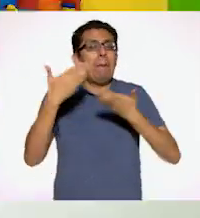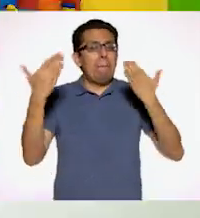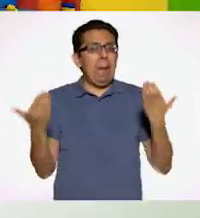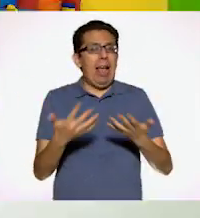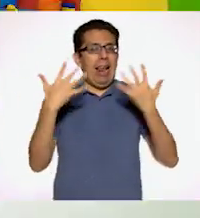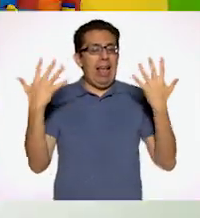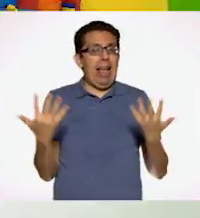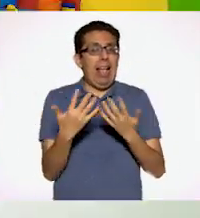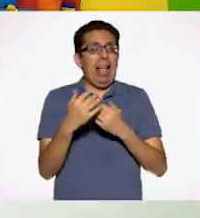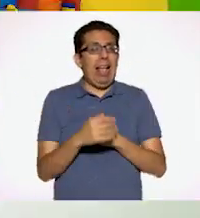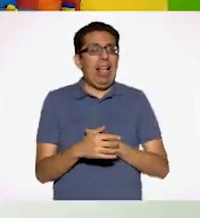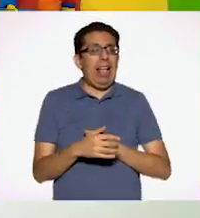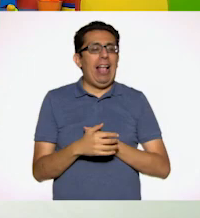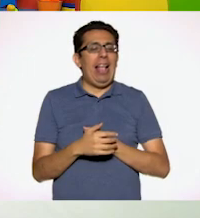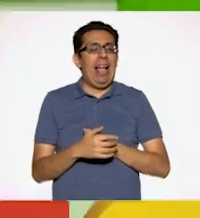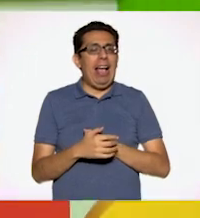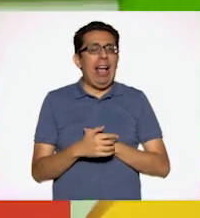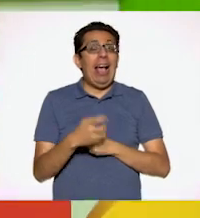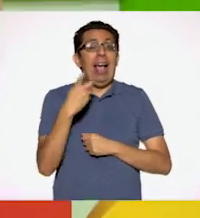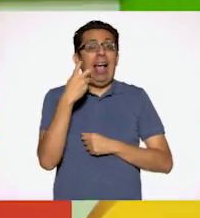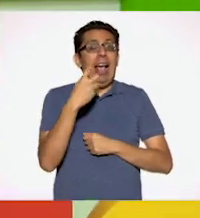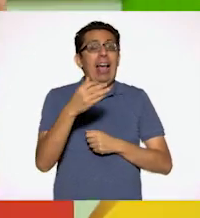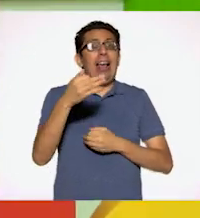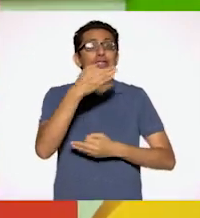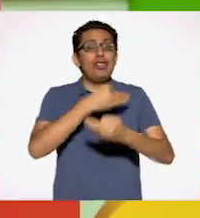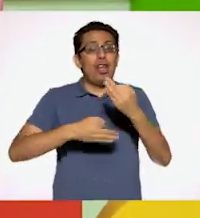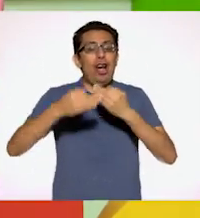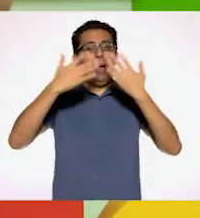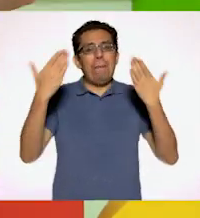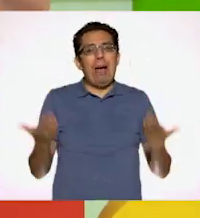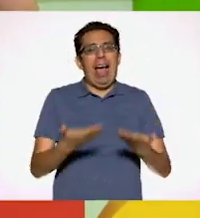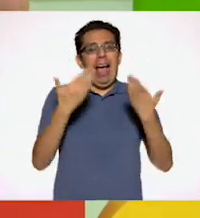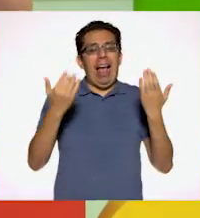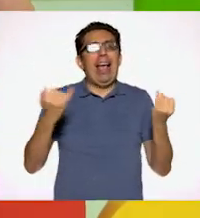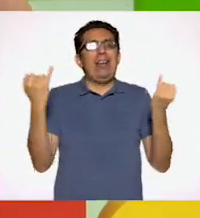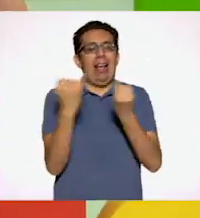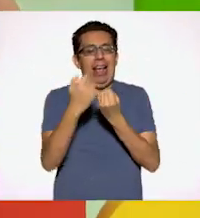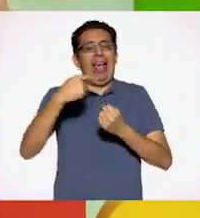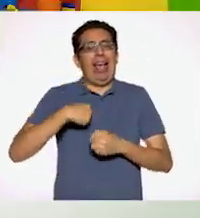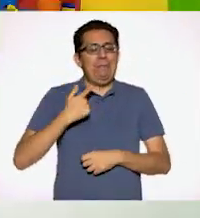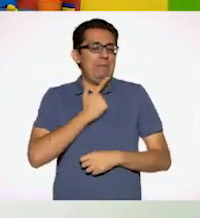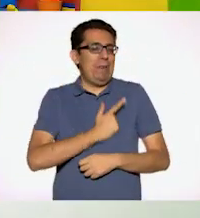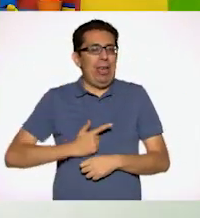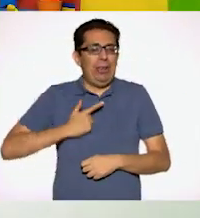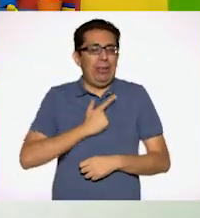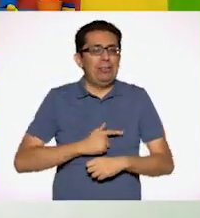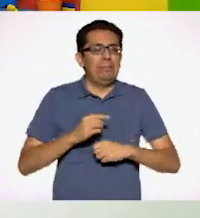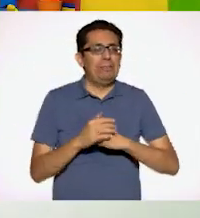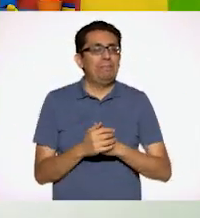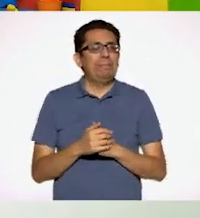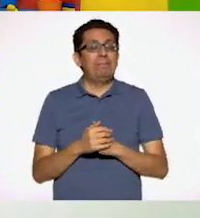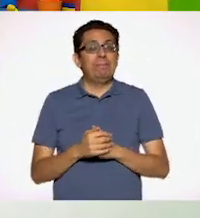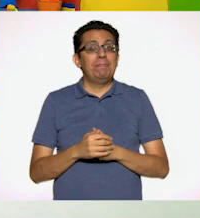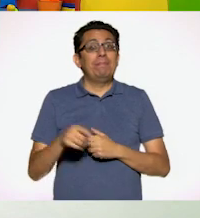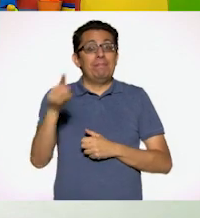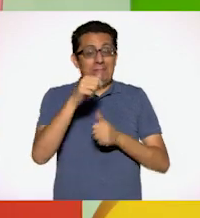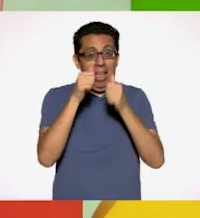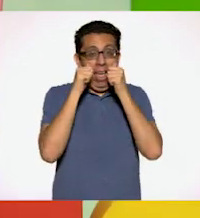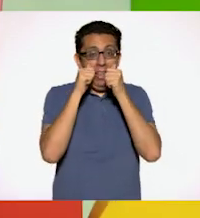está de moda, que a mí me gusta! ¡Que está de moda y a mí me gusta! ¡Atención!